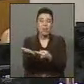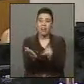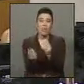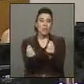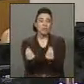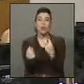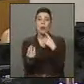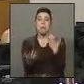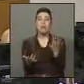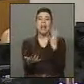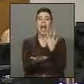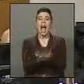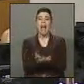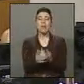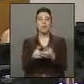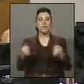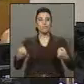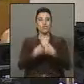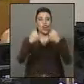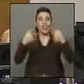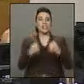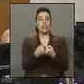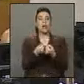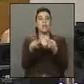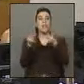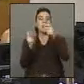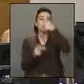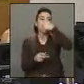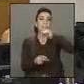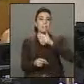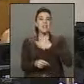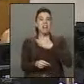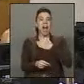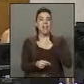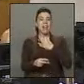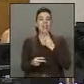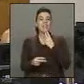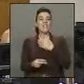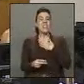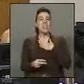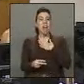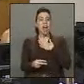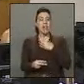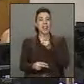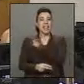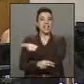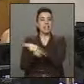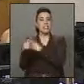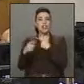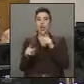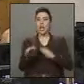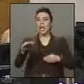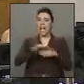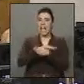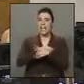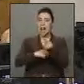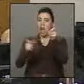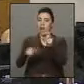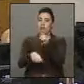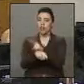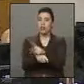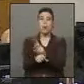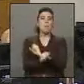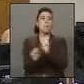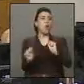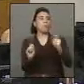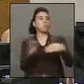se supone existiría un choque con el derecho a la intimidad y vida privada del empleador, y por lo tanto, si éste no quiere que lo fiscalicen, tendría la posibilidad de